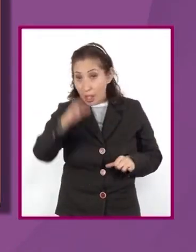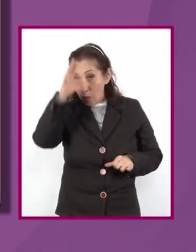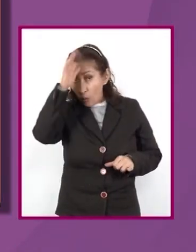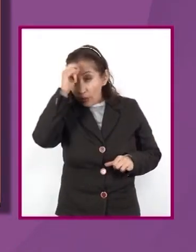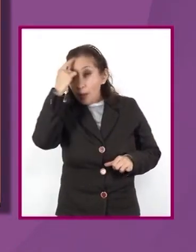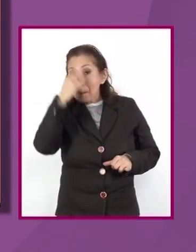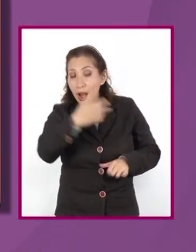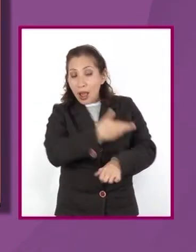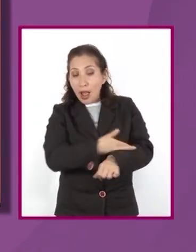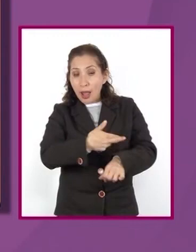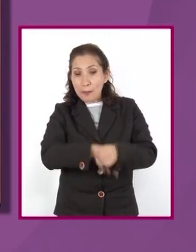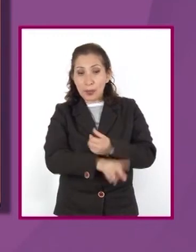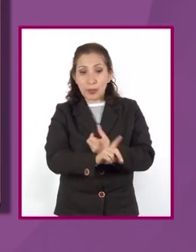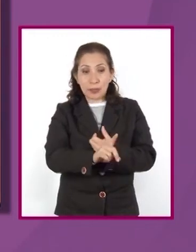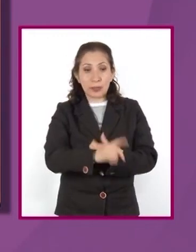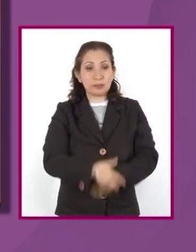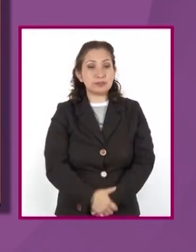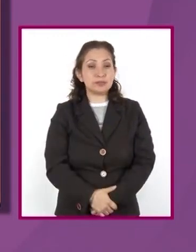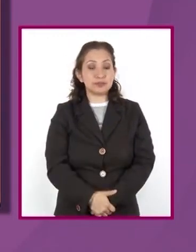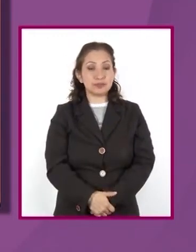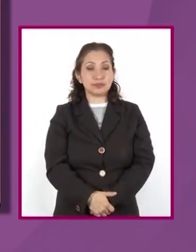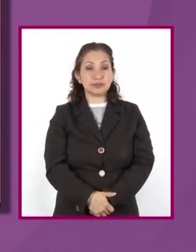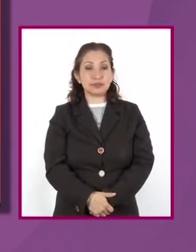para solucionar el problema.